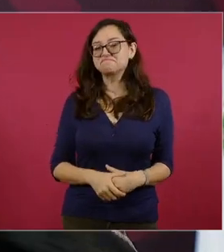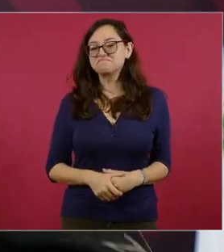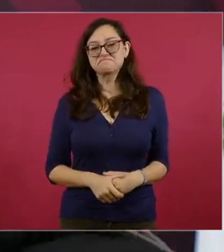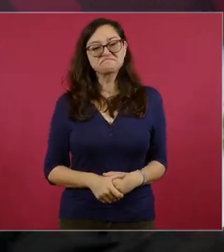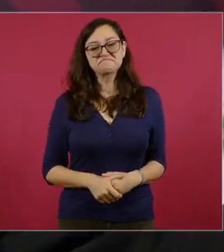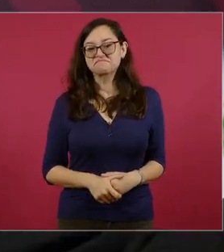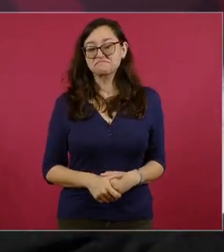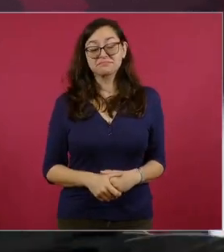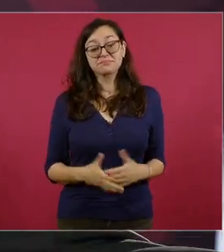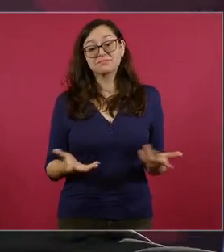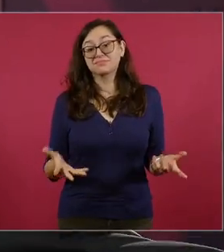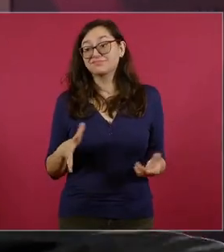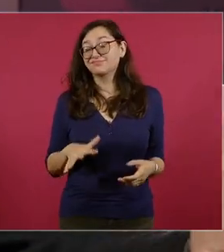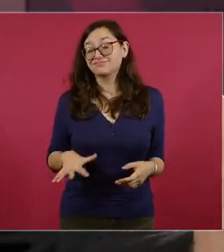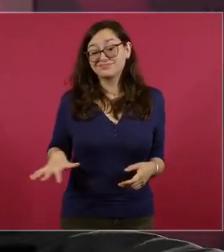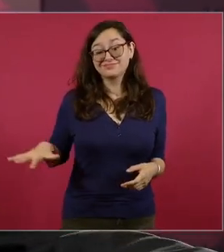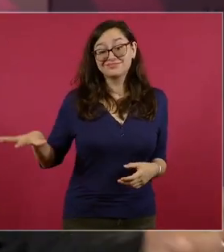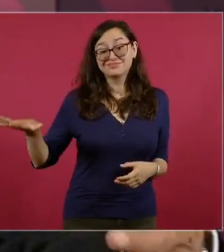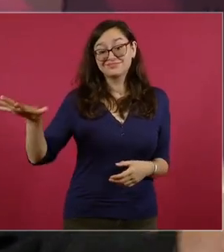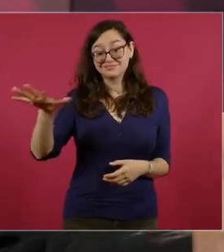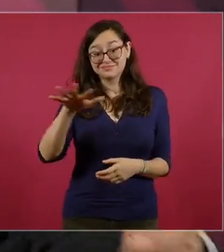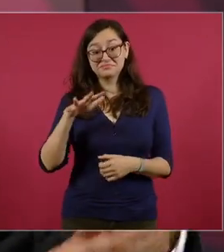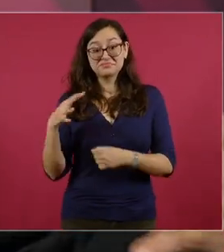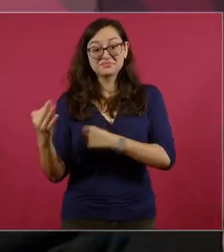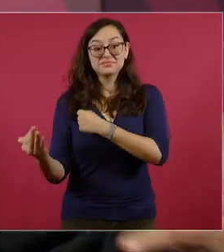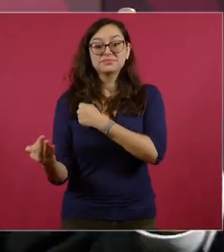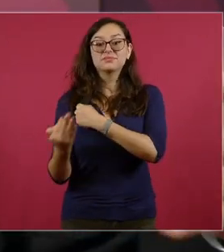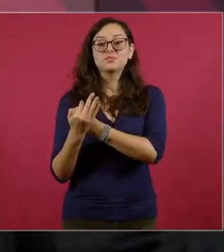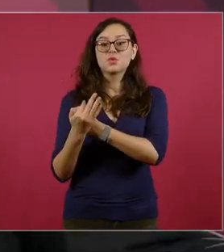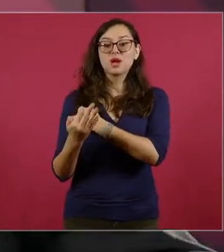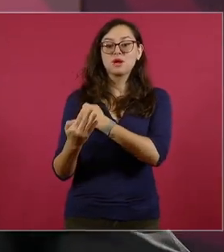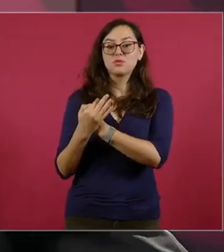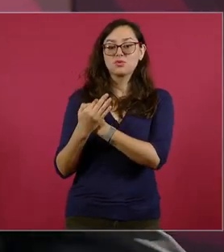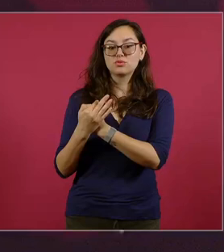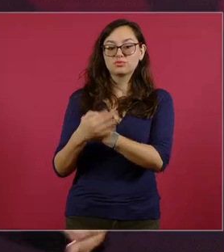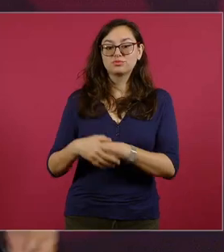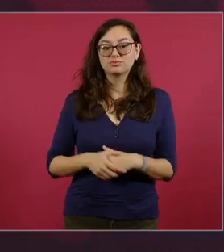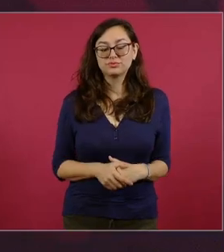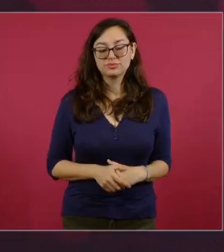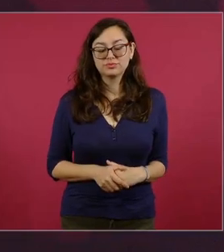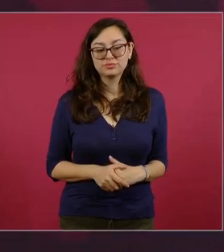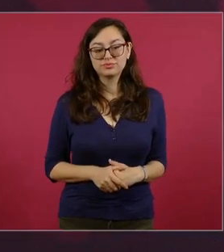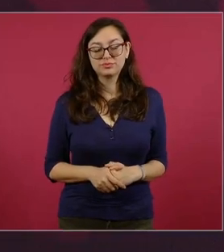por el apoyo popular, por el apoyo del pueblo.